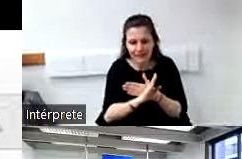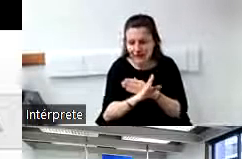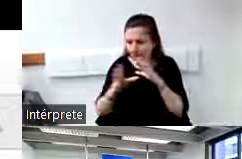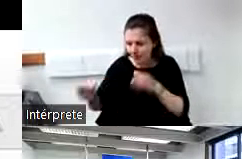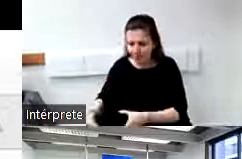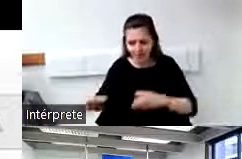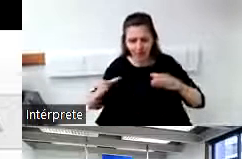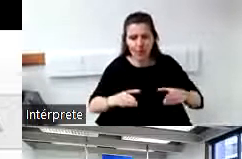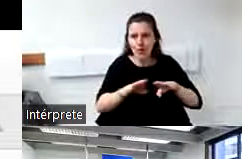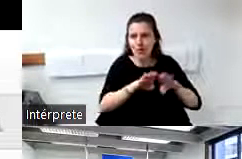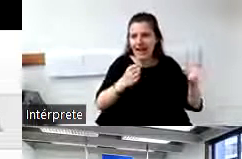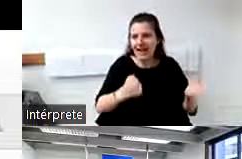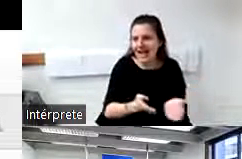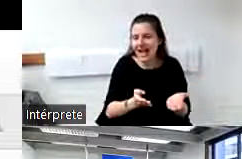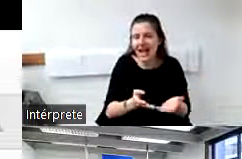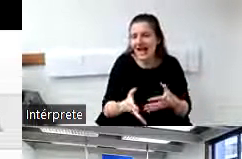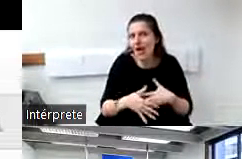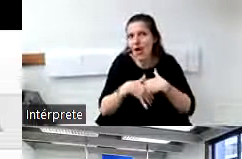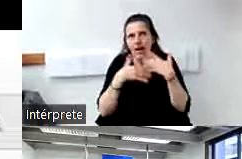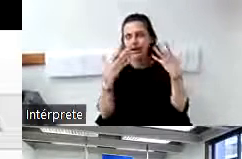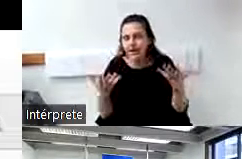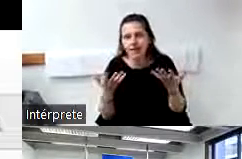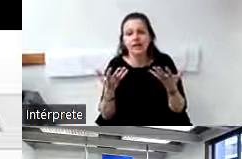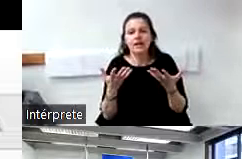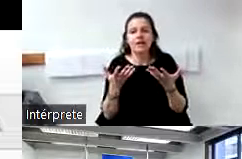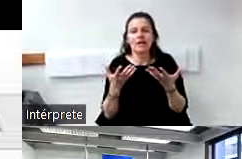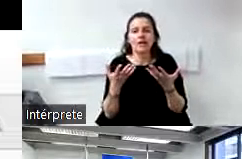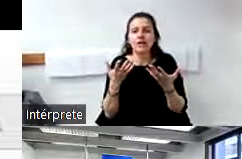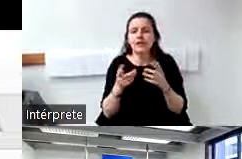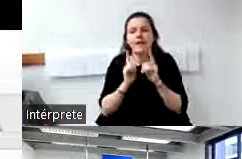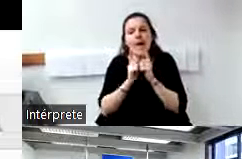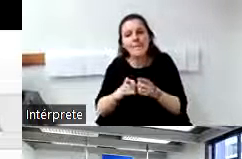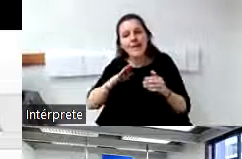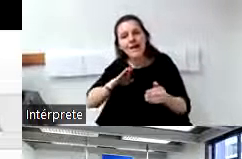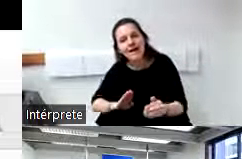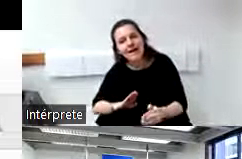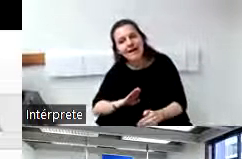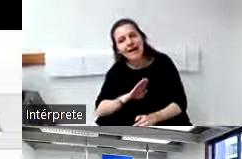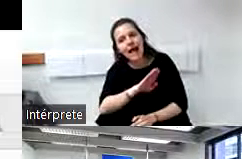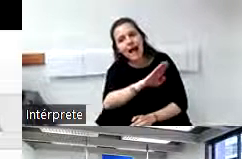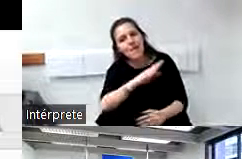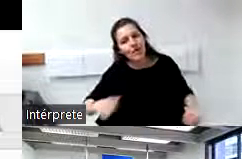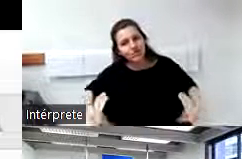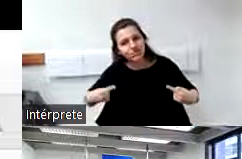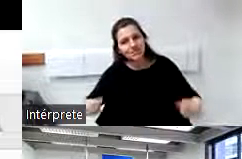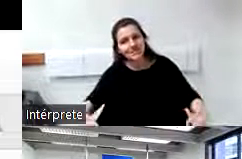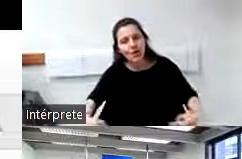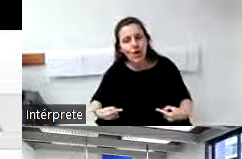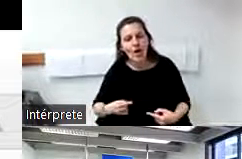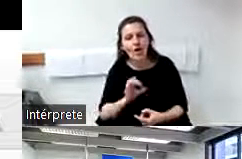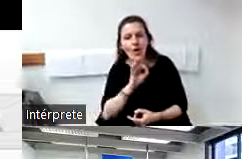adelante y ya queda inutilizada. Tenemos unas rampas divinas, pero no controlamos que la